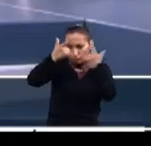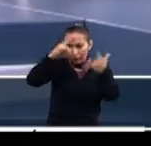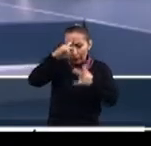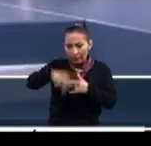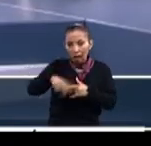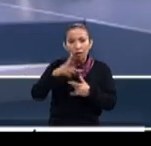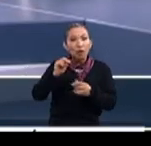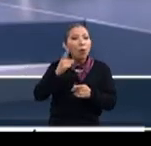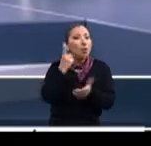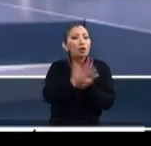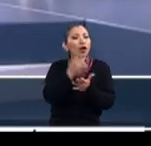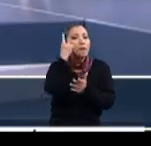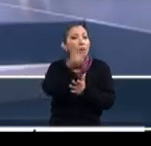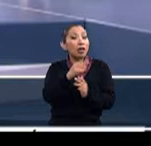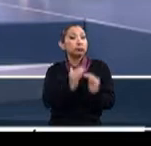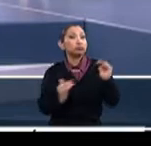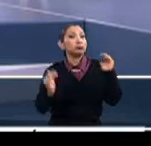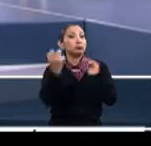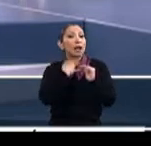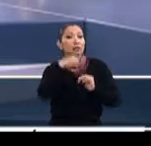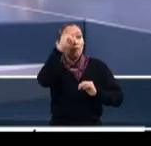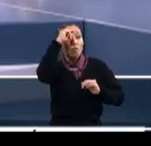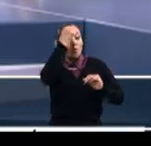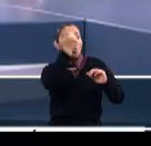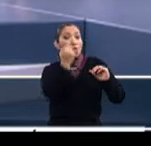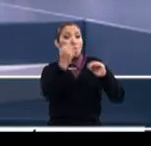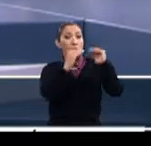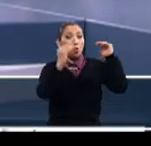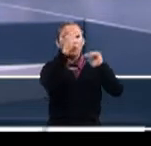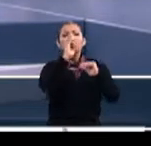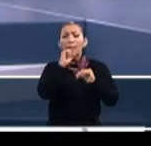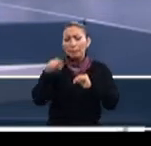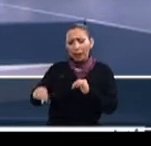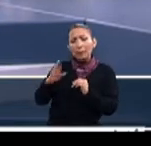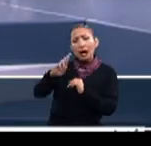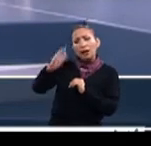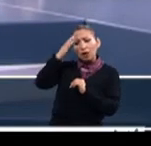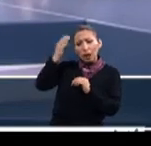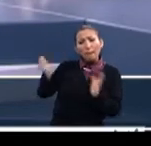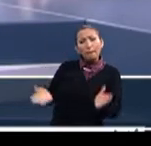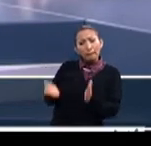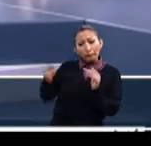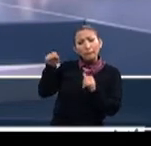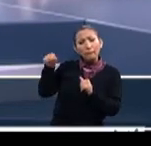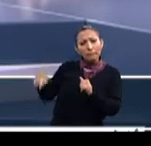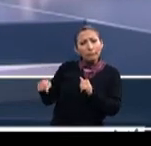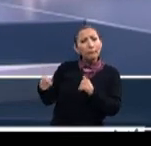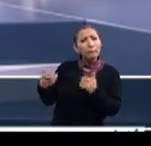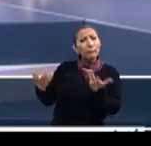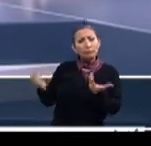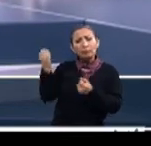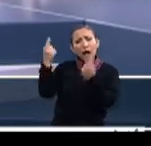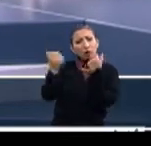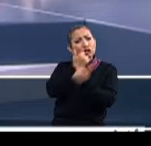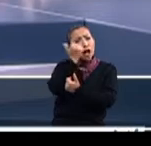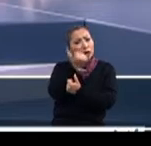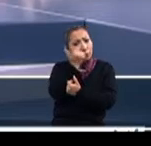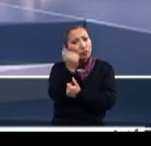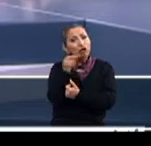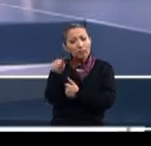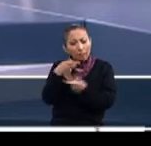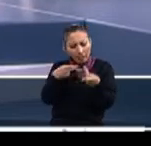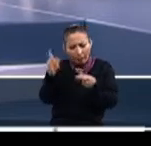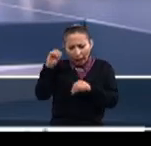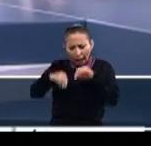México. Es decir, no solamente es para las grandes personalidades, sino pues también para reconocer y estimular a aquellos estudiantes que